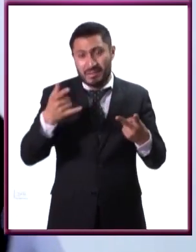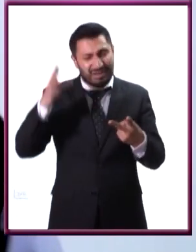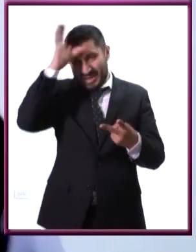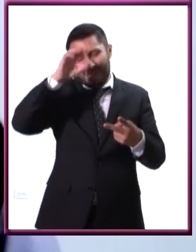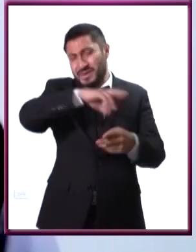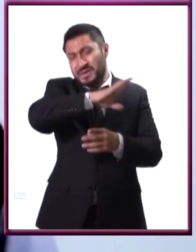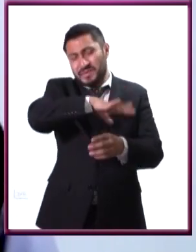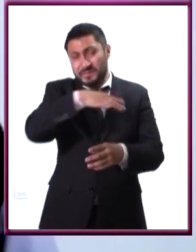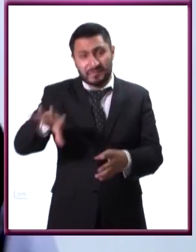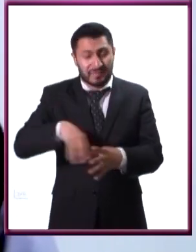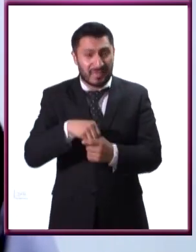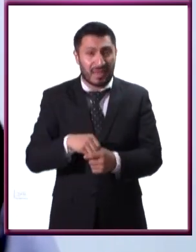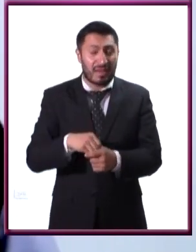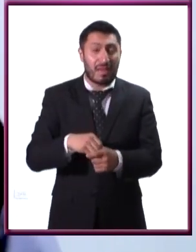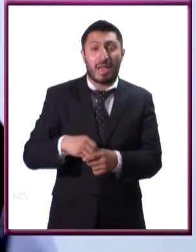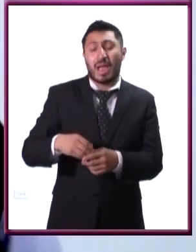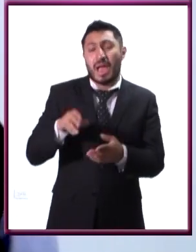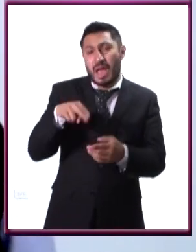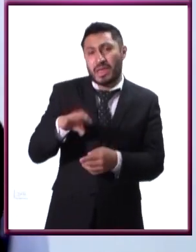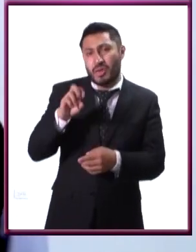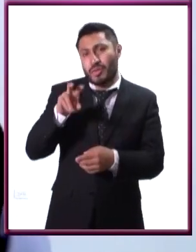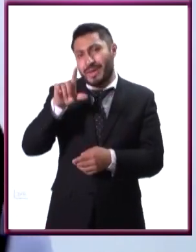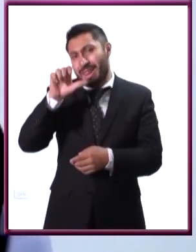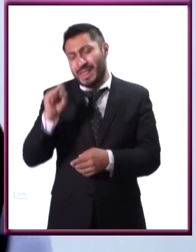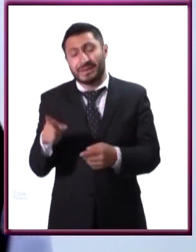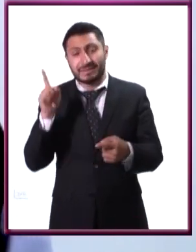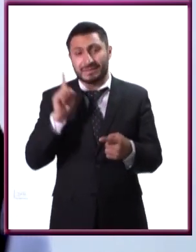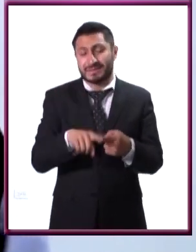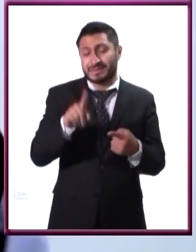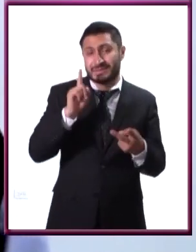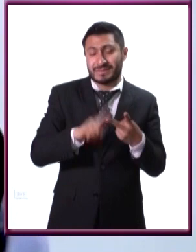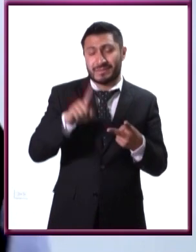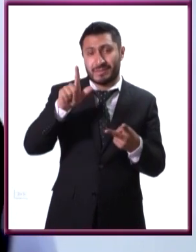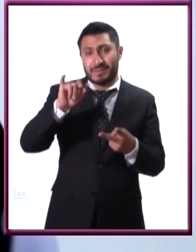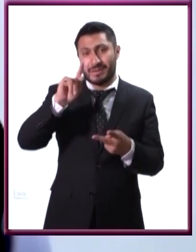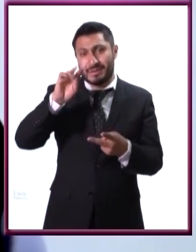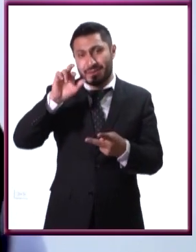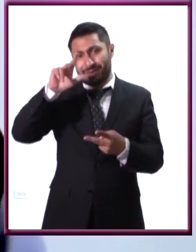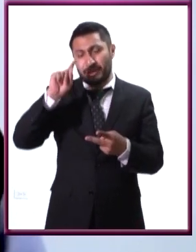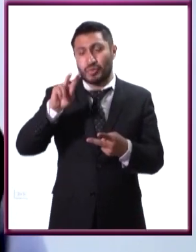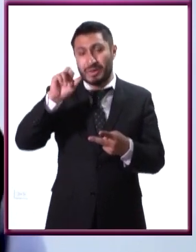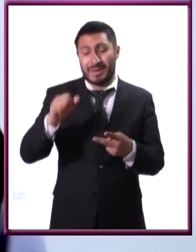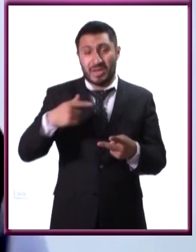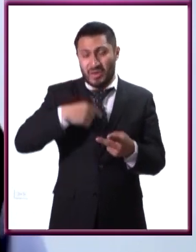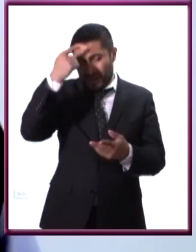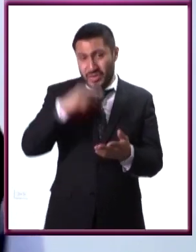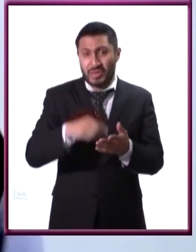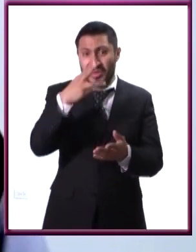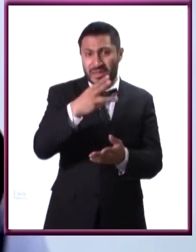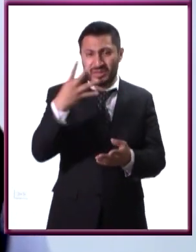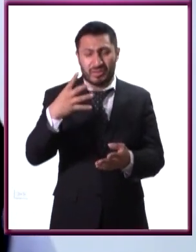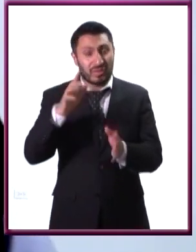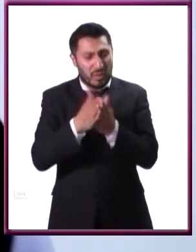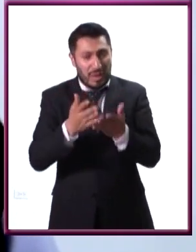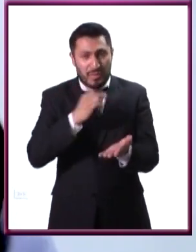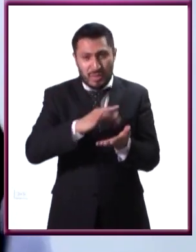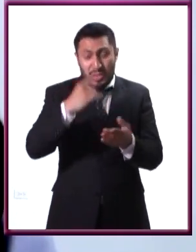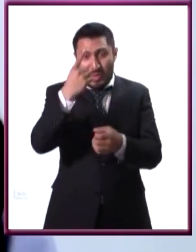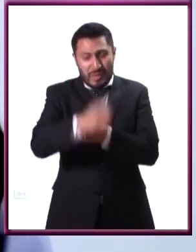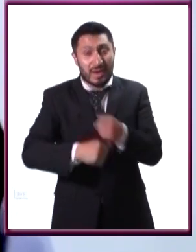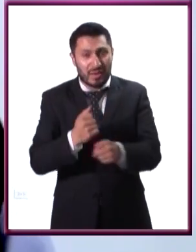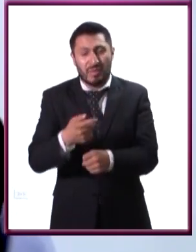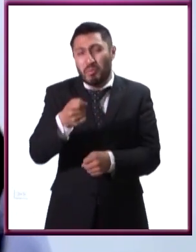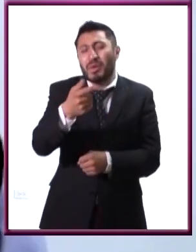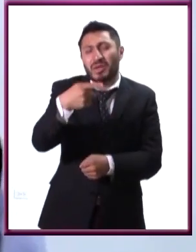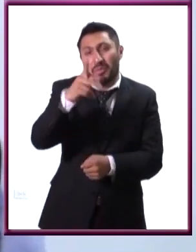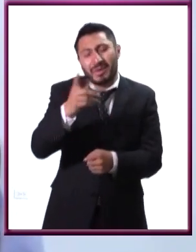de la ciencia en general, en realidad, y de las novelas o de la literatura universal. Yo creo que leo unos 3 o 4 libros al año, lo cual es poquito, pero